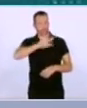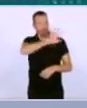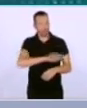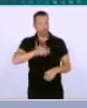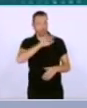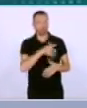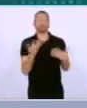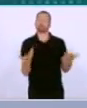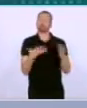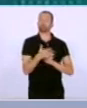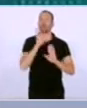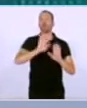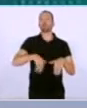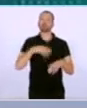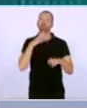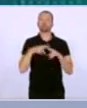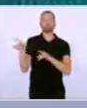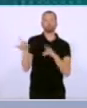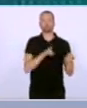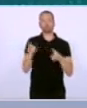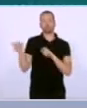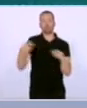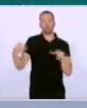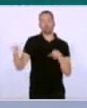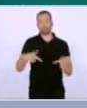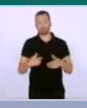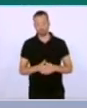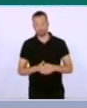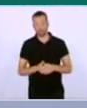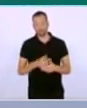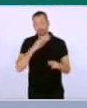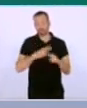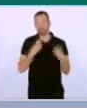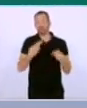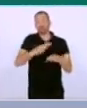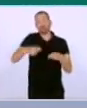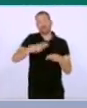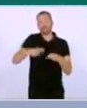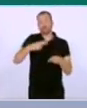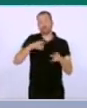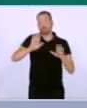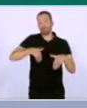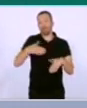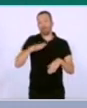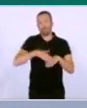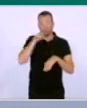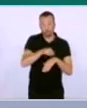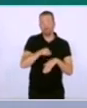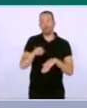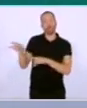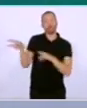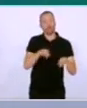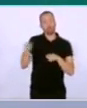se enmarca de lo que se denominan las políticas de efecto llamada evidentemente hay que hacer cumplir la legalidad